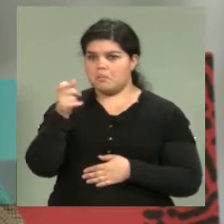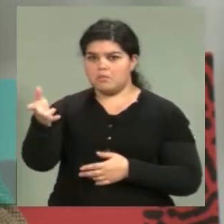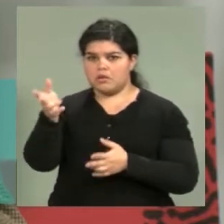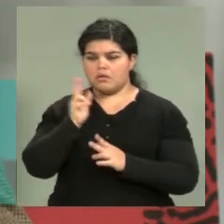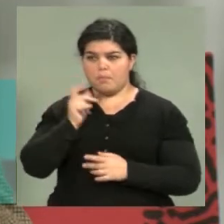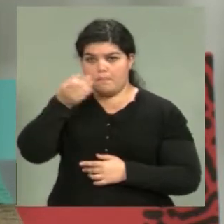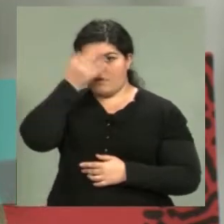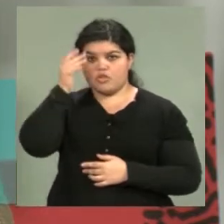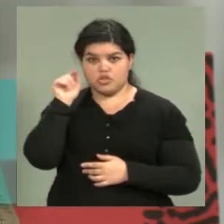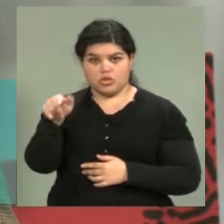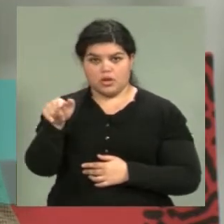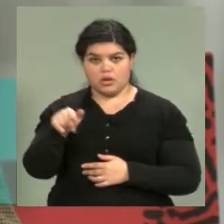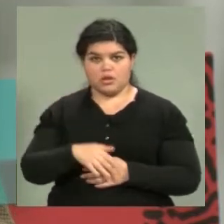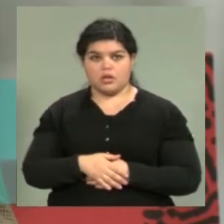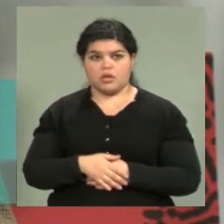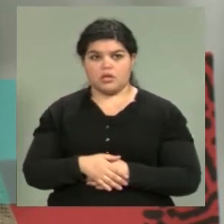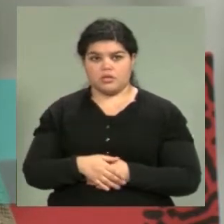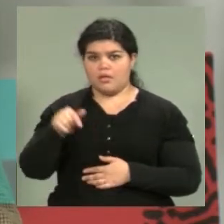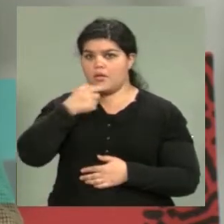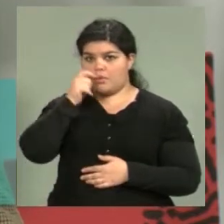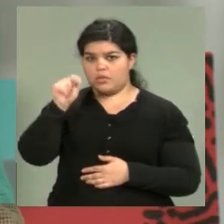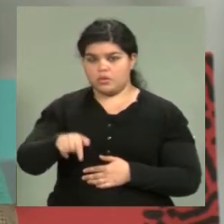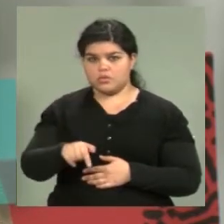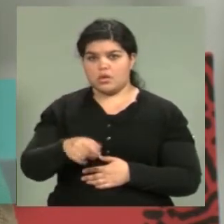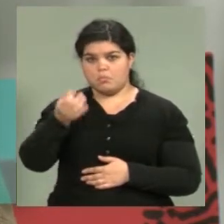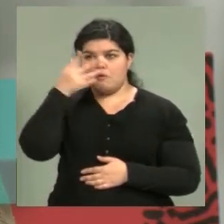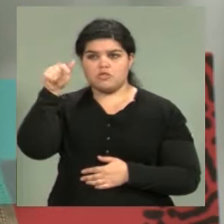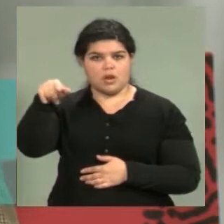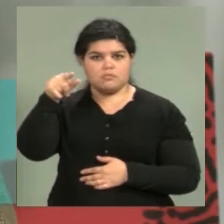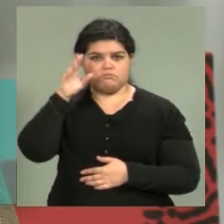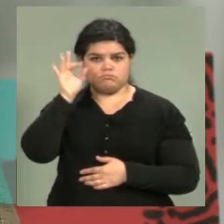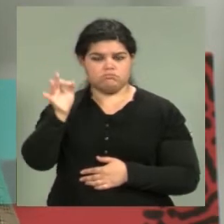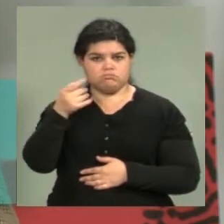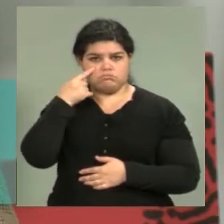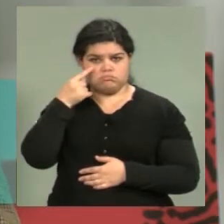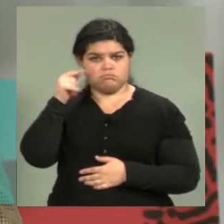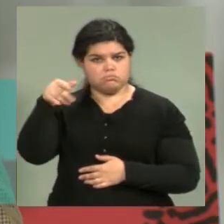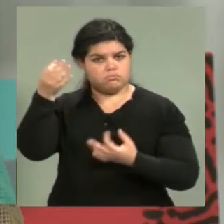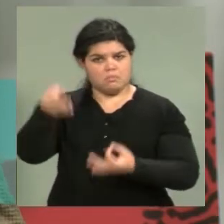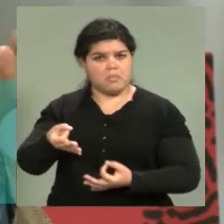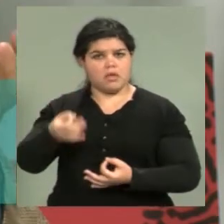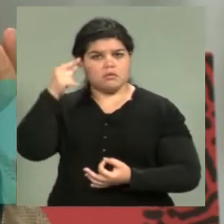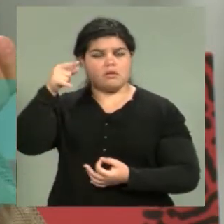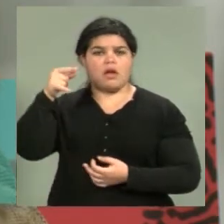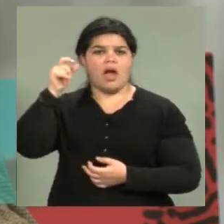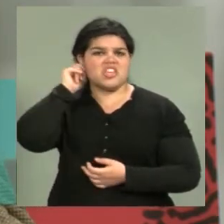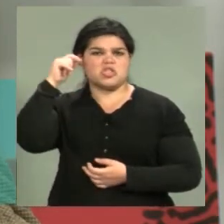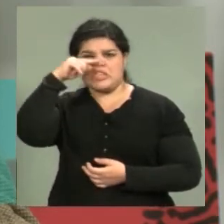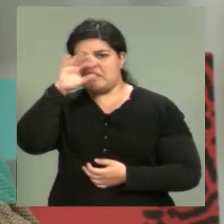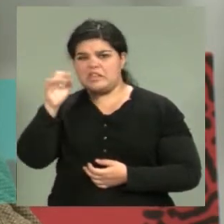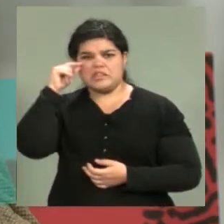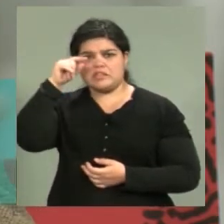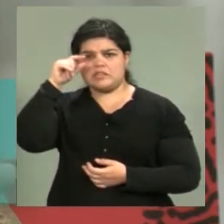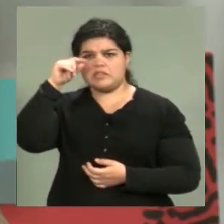un profesional del medio de acá de Mendoza, muy lúcido, 70 años, 71 años, y me dice, con una